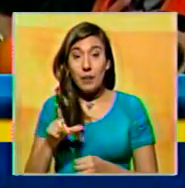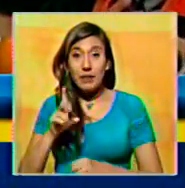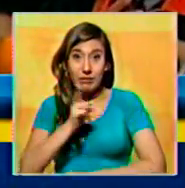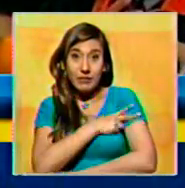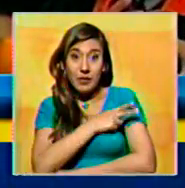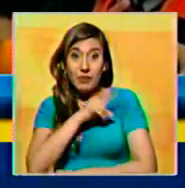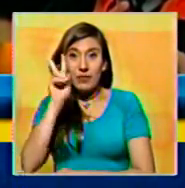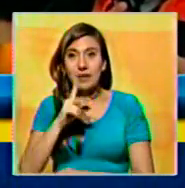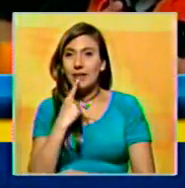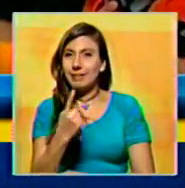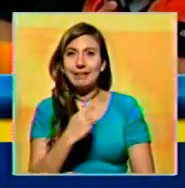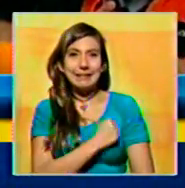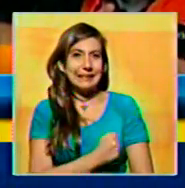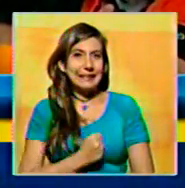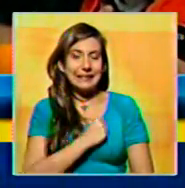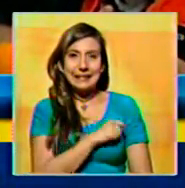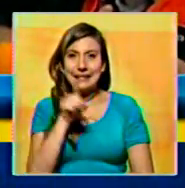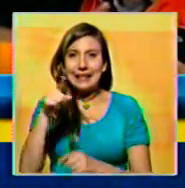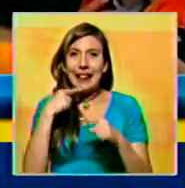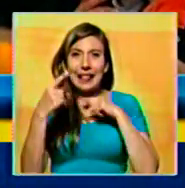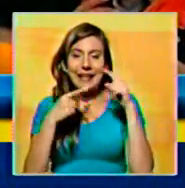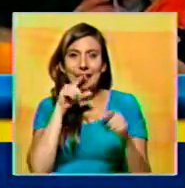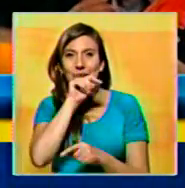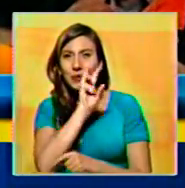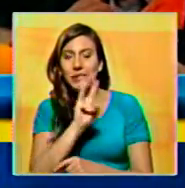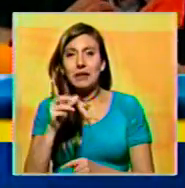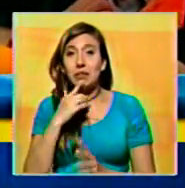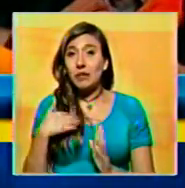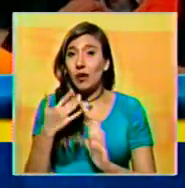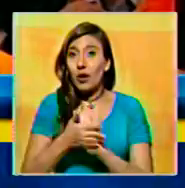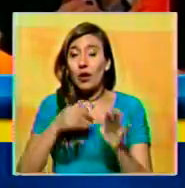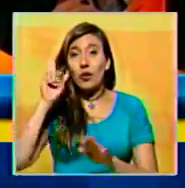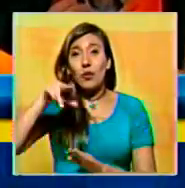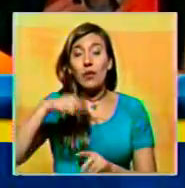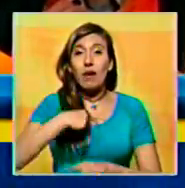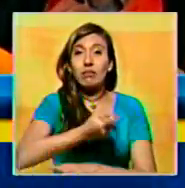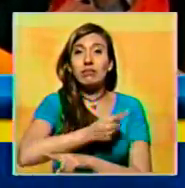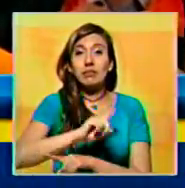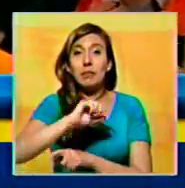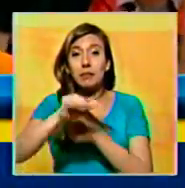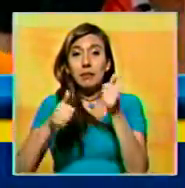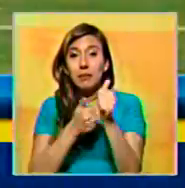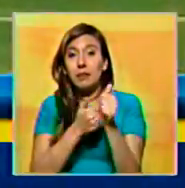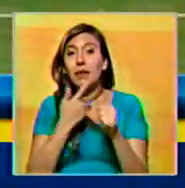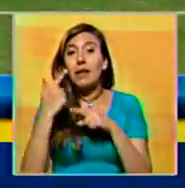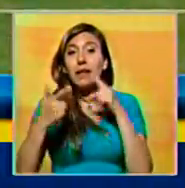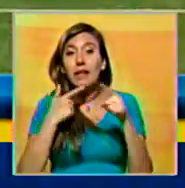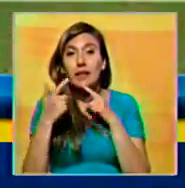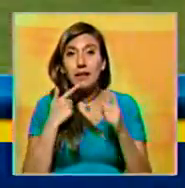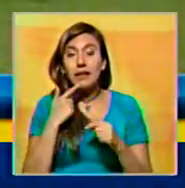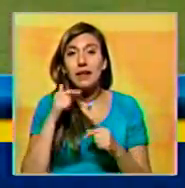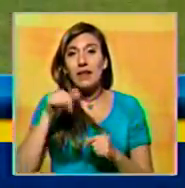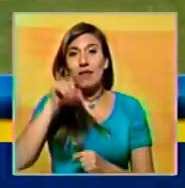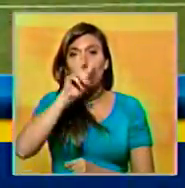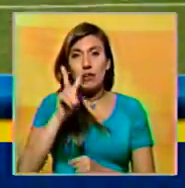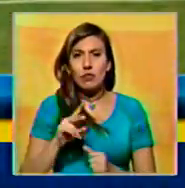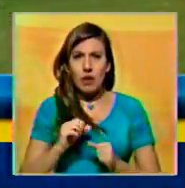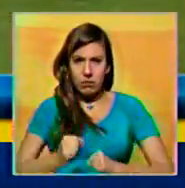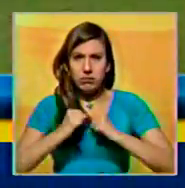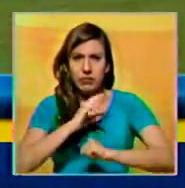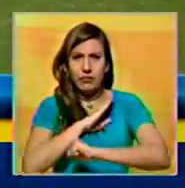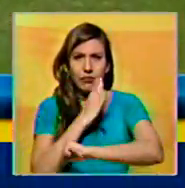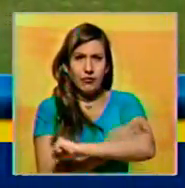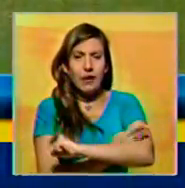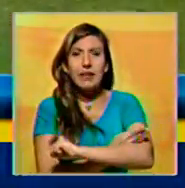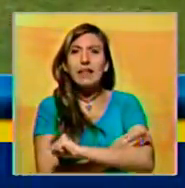tales declaraciones y vía Twitter señaló que jamás ha mandado a un asistente a hablar por él y que Venezuela es una selección fuerte que ha